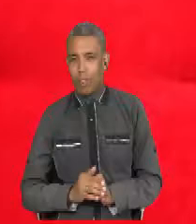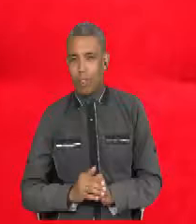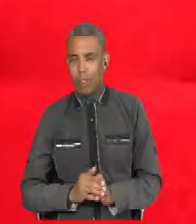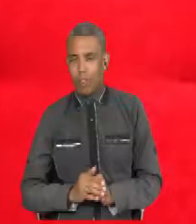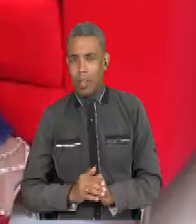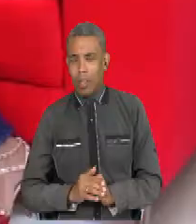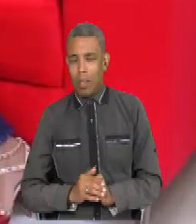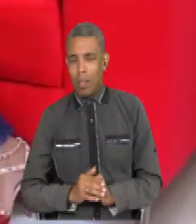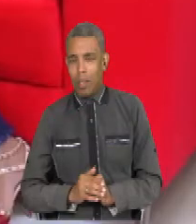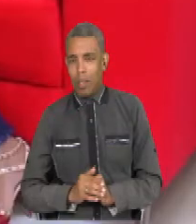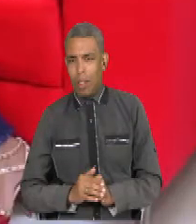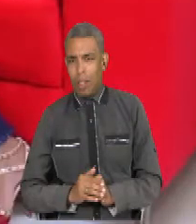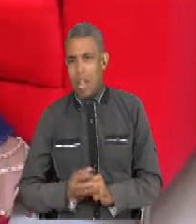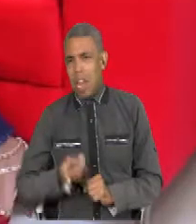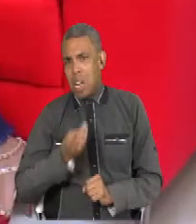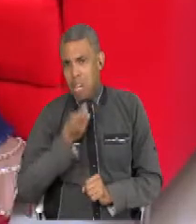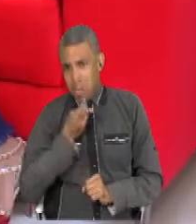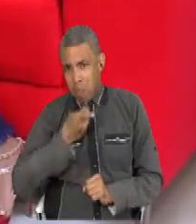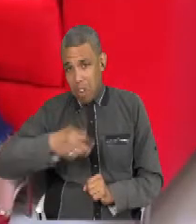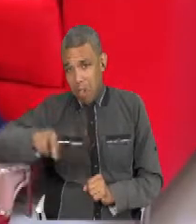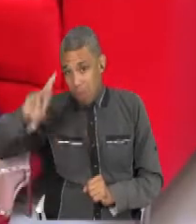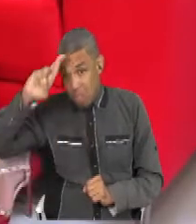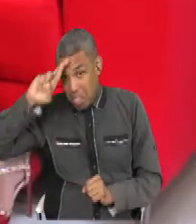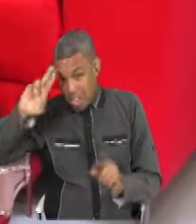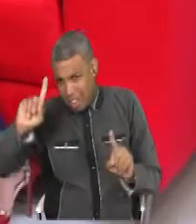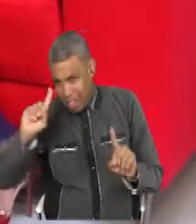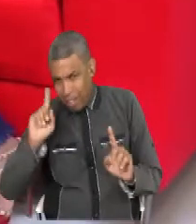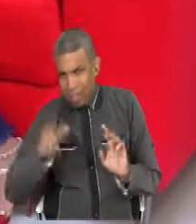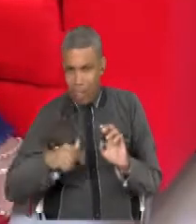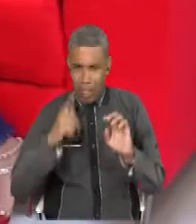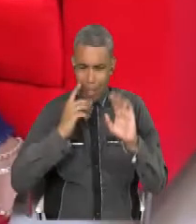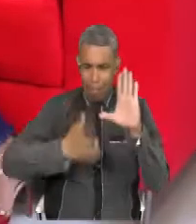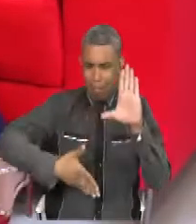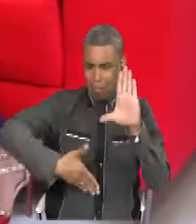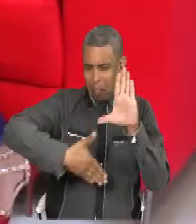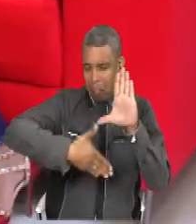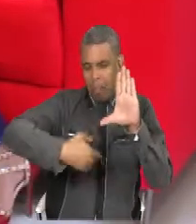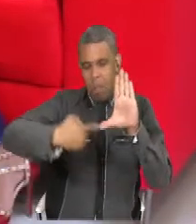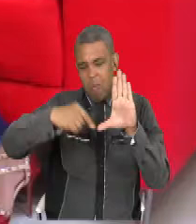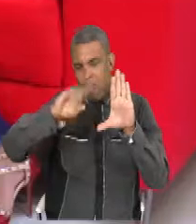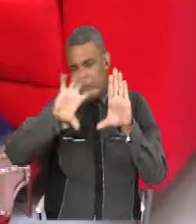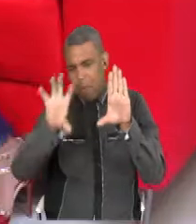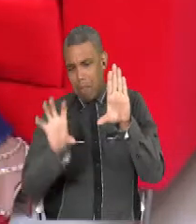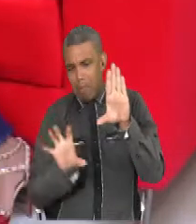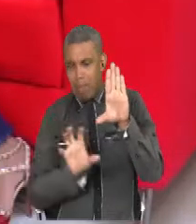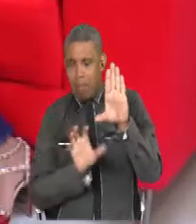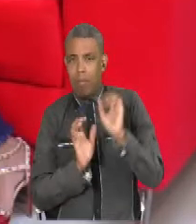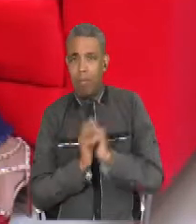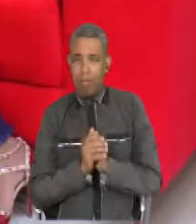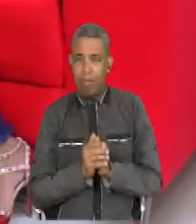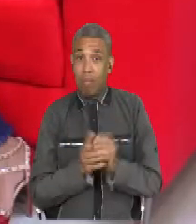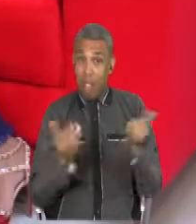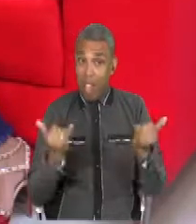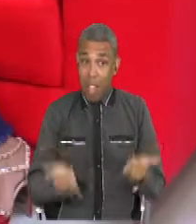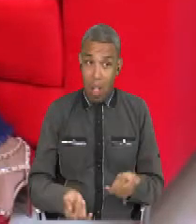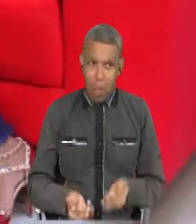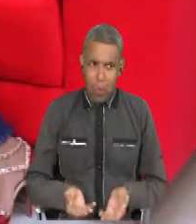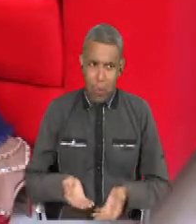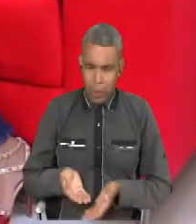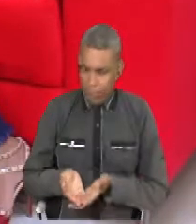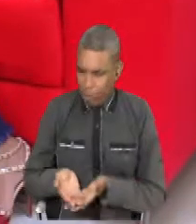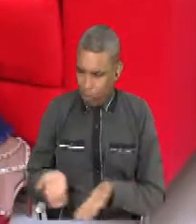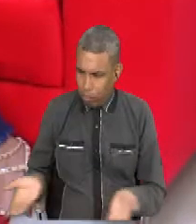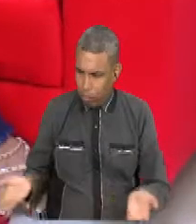que Oscar y nuestros televidentes se estarán preguntando, Ciara, ¿por qué hay todas estas cositas sexys en nuestra mesa? Buena